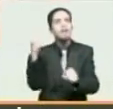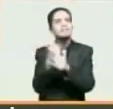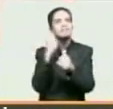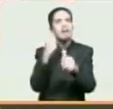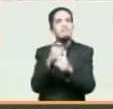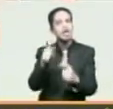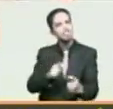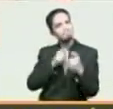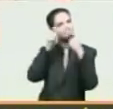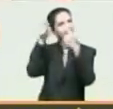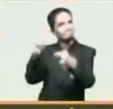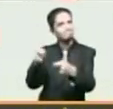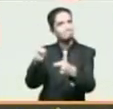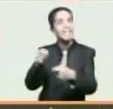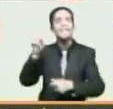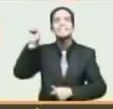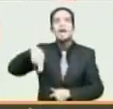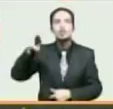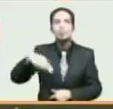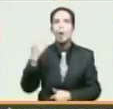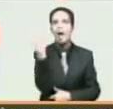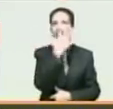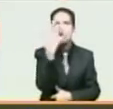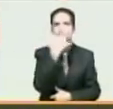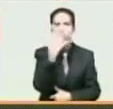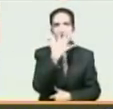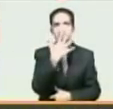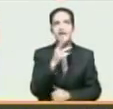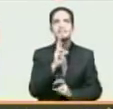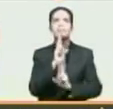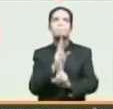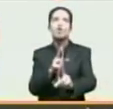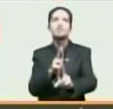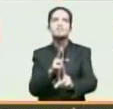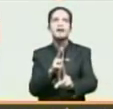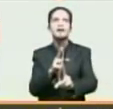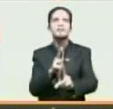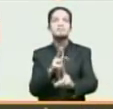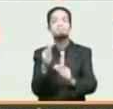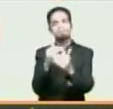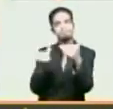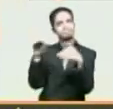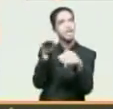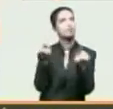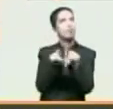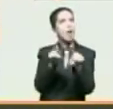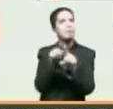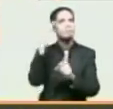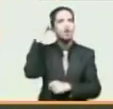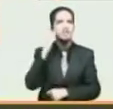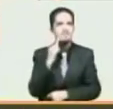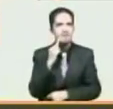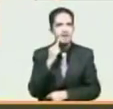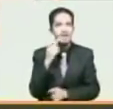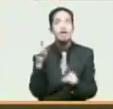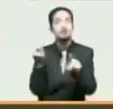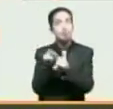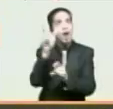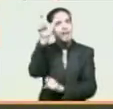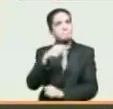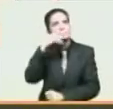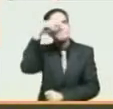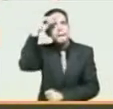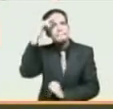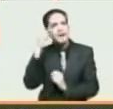tocó jugar y que nunca dudaste en responder a la altura de Bolívar, a la altura de tu padre Hugo